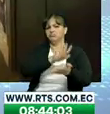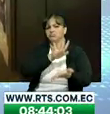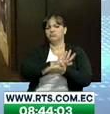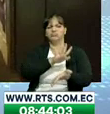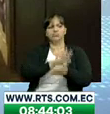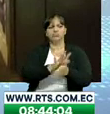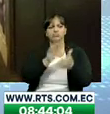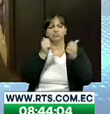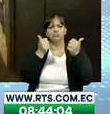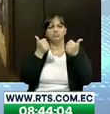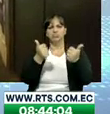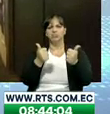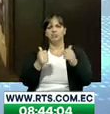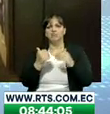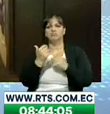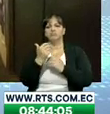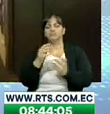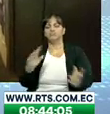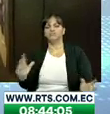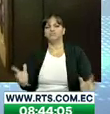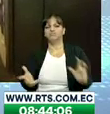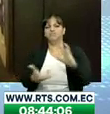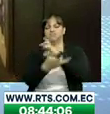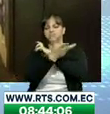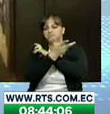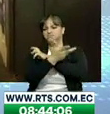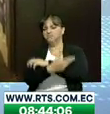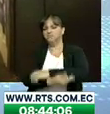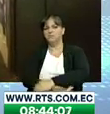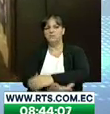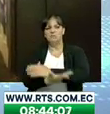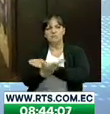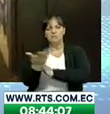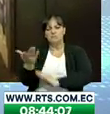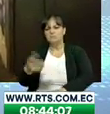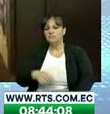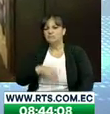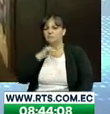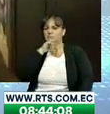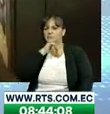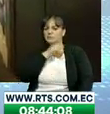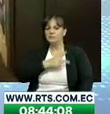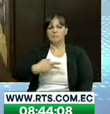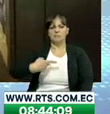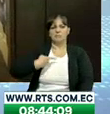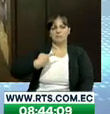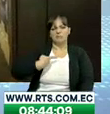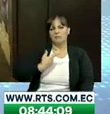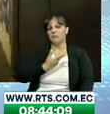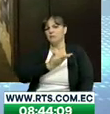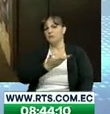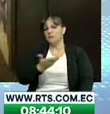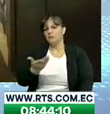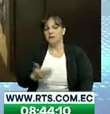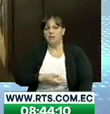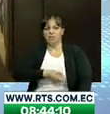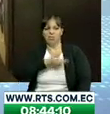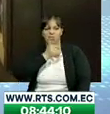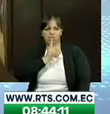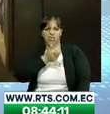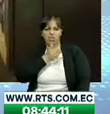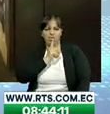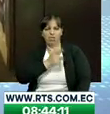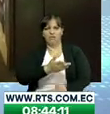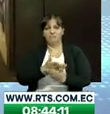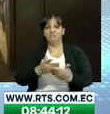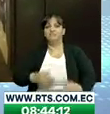las consecuencias de que esta gente le traslade el barrio de tolerancia y tenemos que irnos tenemos que irnos al corte volvemos enseguida a echar de volveremos a hablar